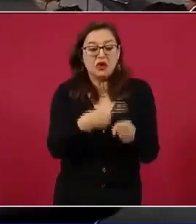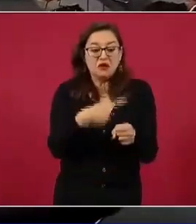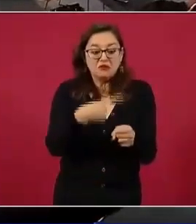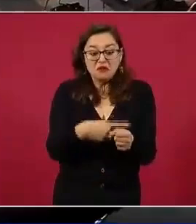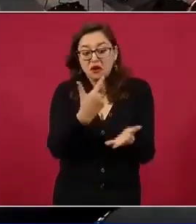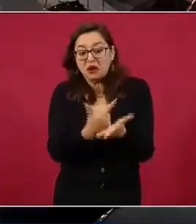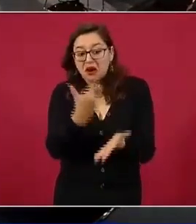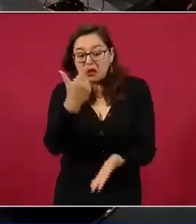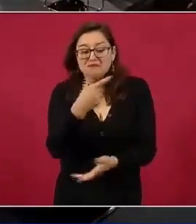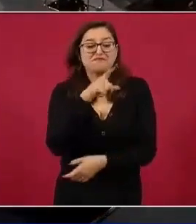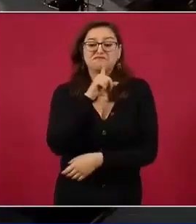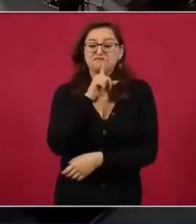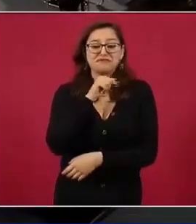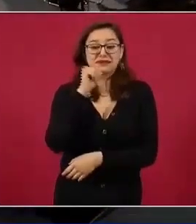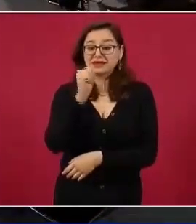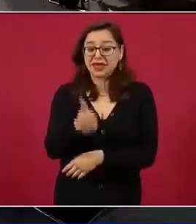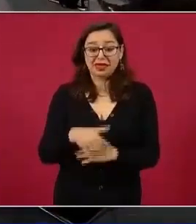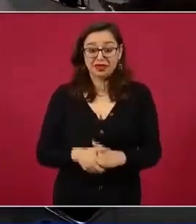y por eso llevamos ya meses